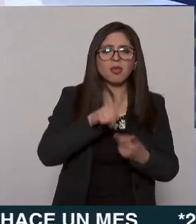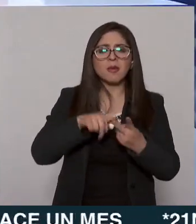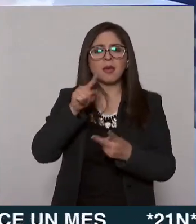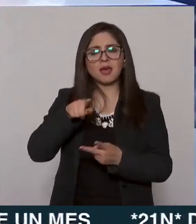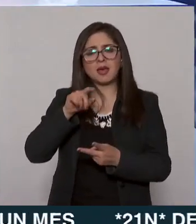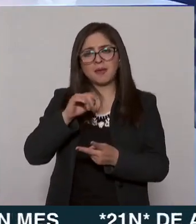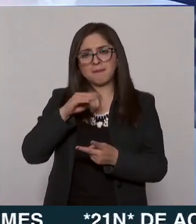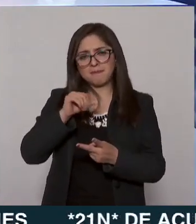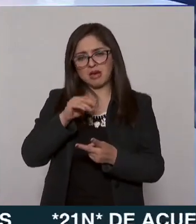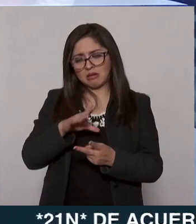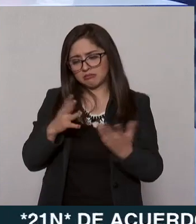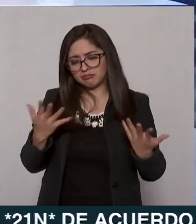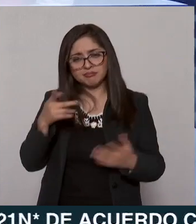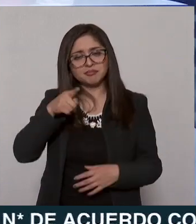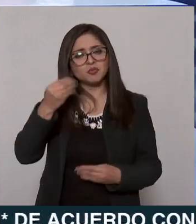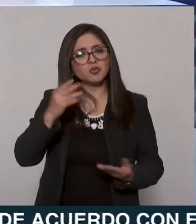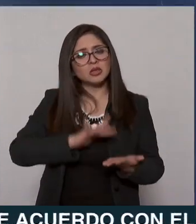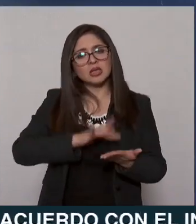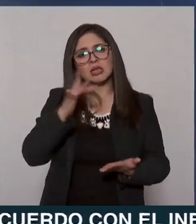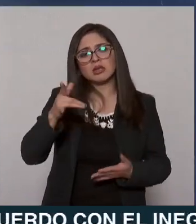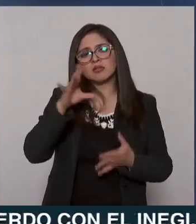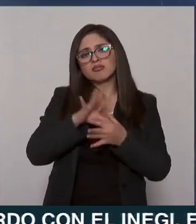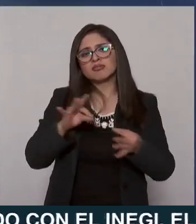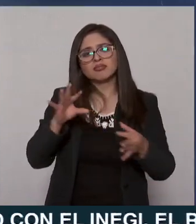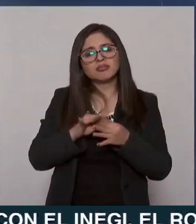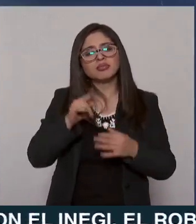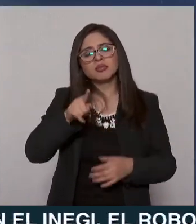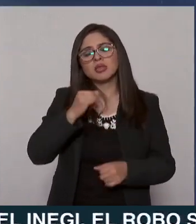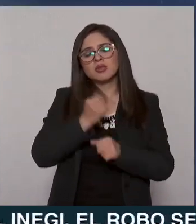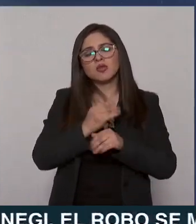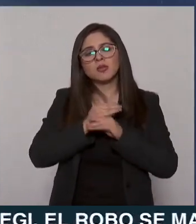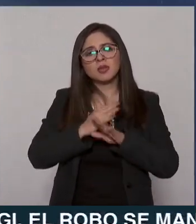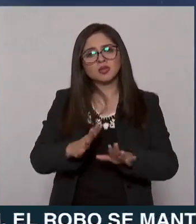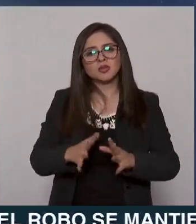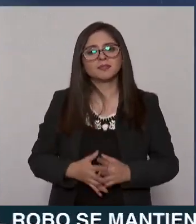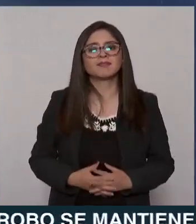Electrónico. Muchísimas gracias por darnos a conocer esta utilísima información. Gracias a ustedes y buenas noches. Gracias, gracias.